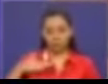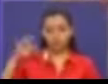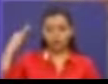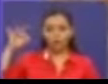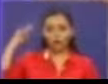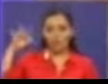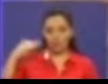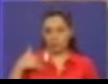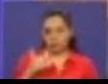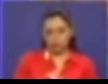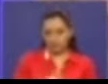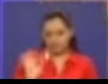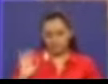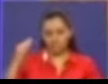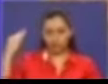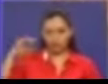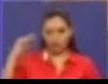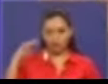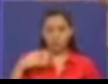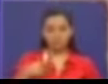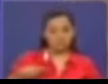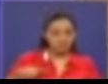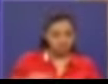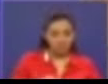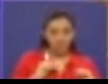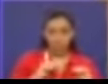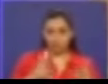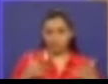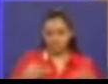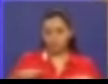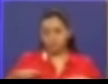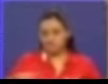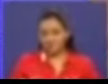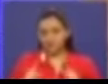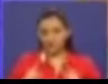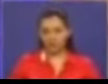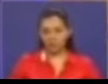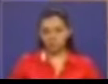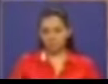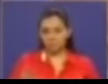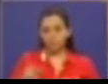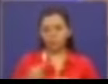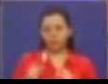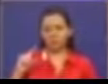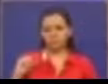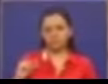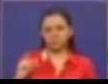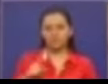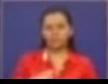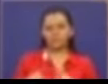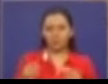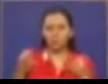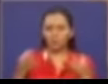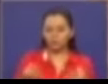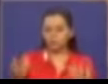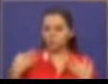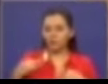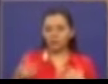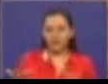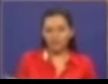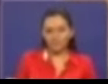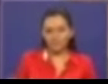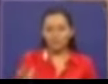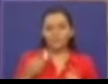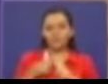no tiene gastos grandes en educación, salud, sí va a pagar de un monto más bajo. Pero precisamente por eso se diseñó el